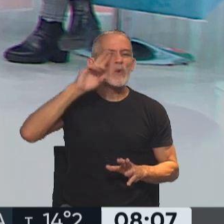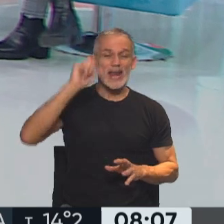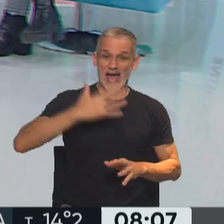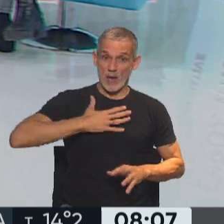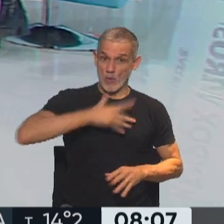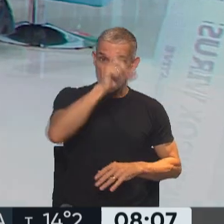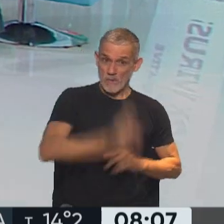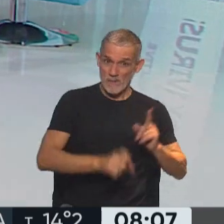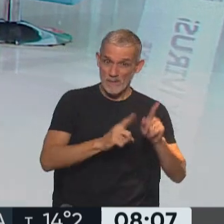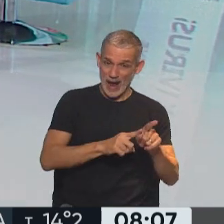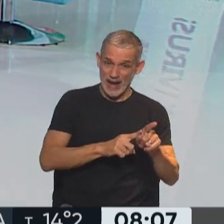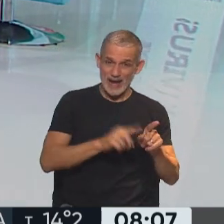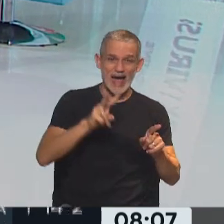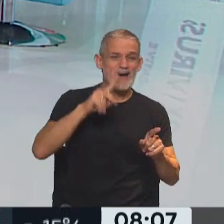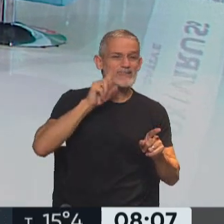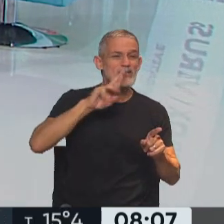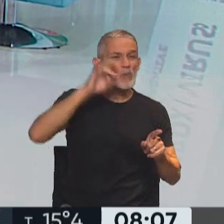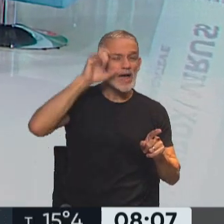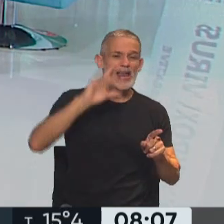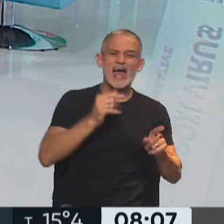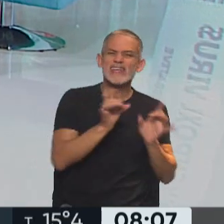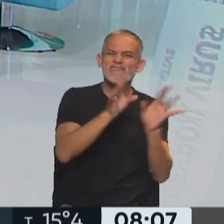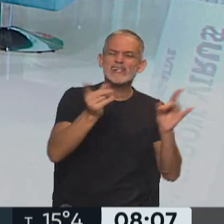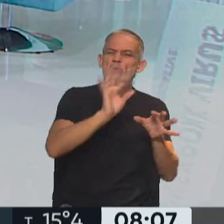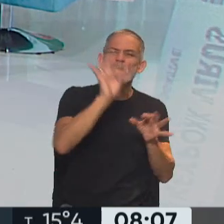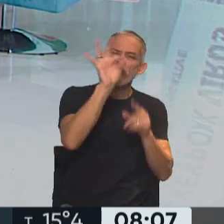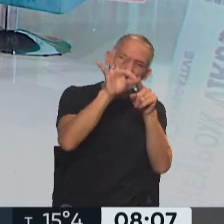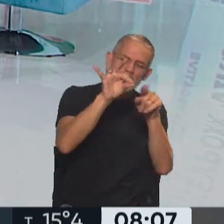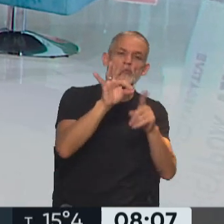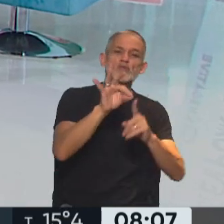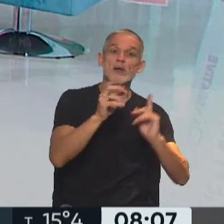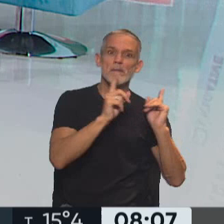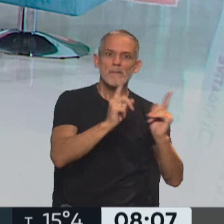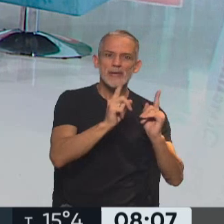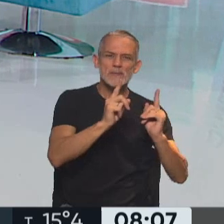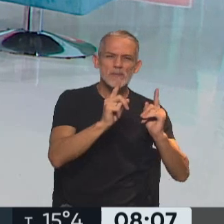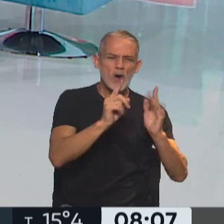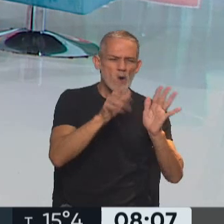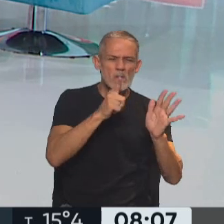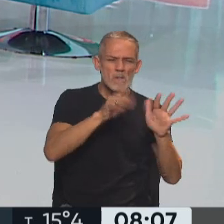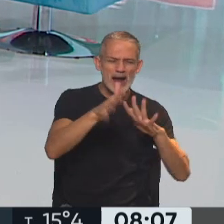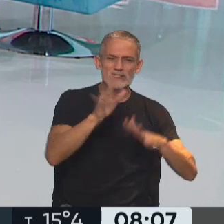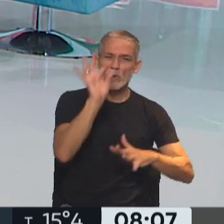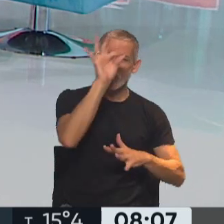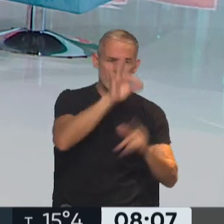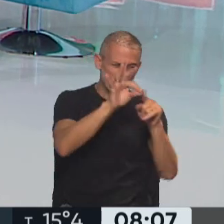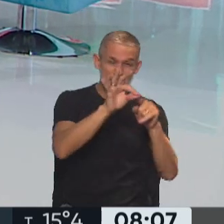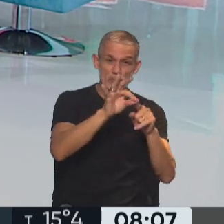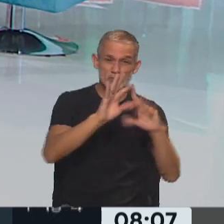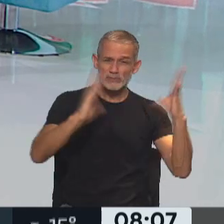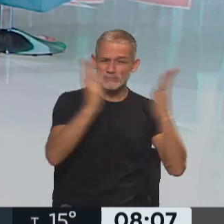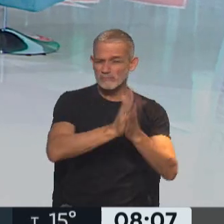humana, ¿sí?, es una infección causada por un virus que es del mismo género, pero que fue erradicada